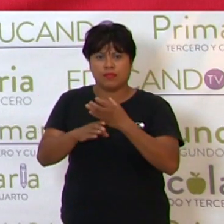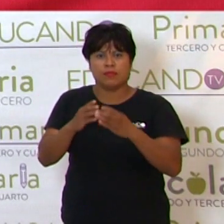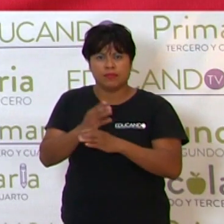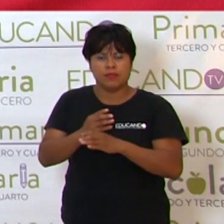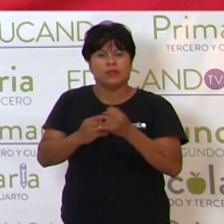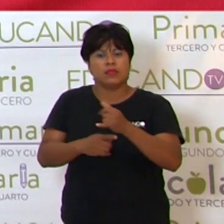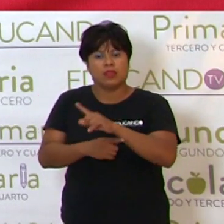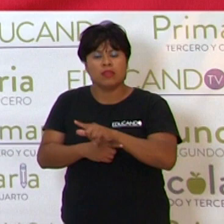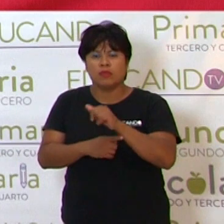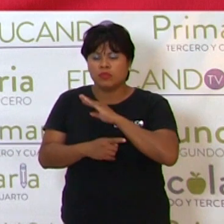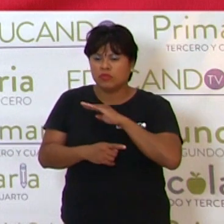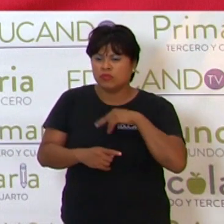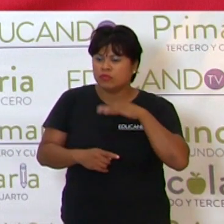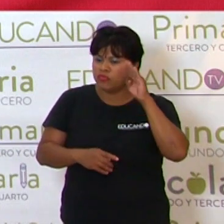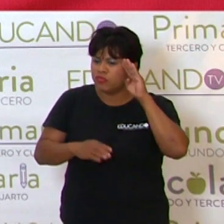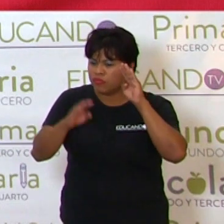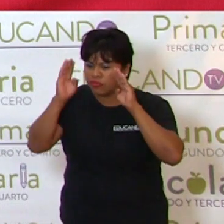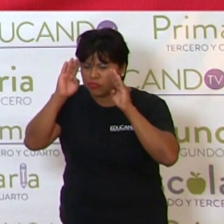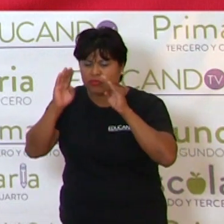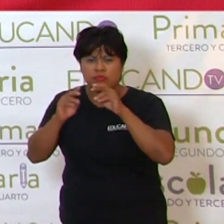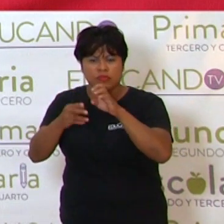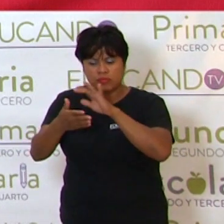elementos y después analizamos textos